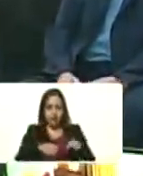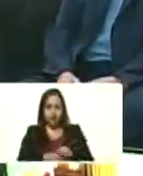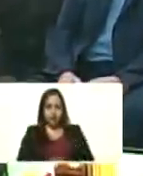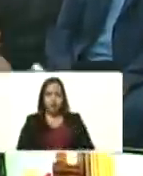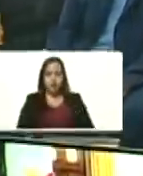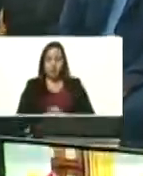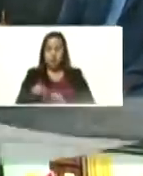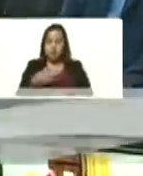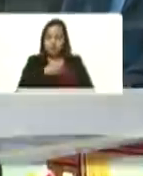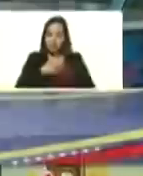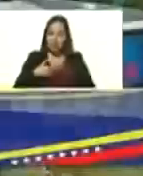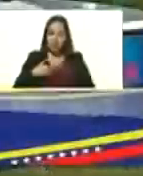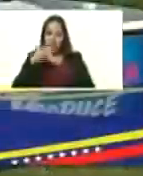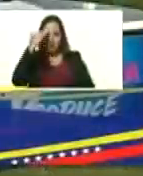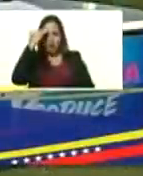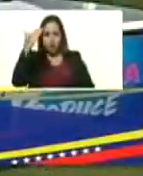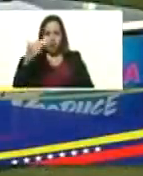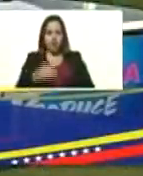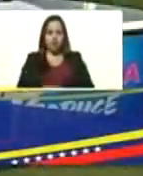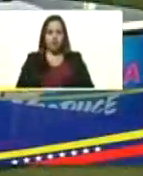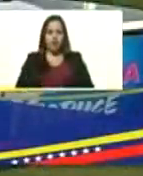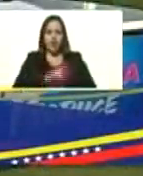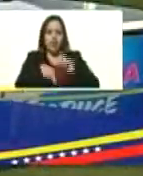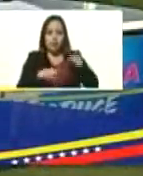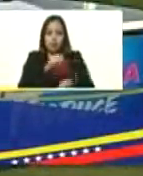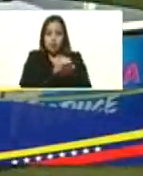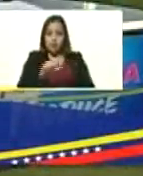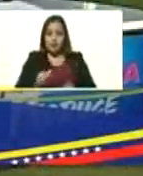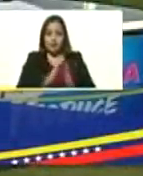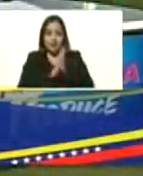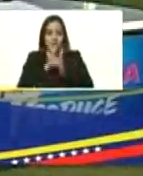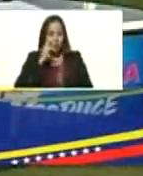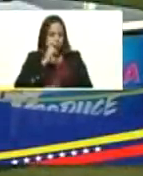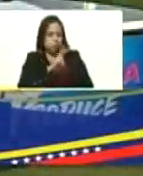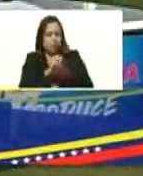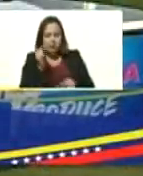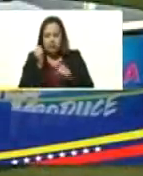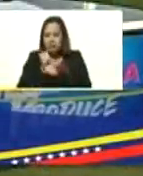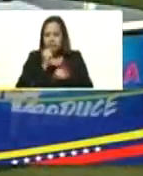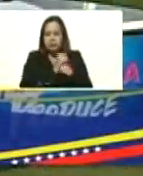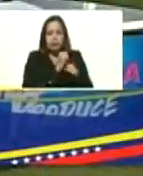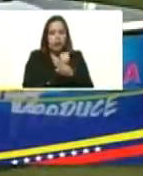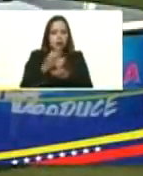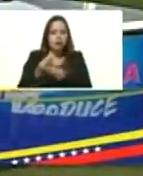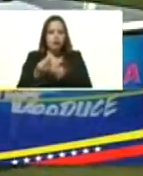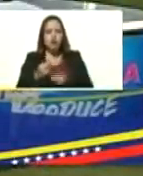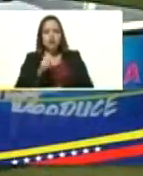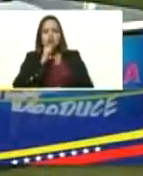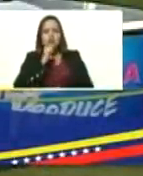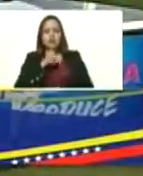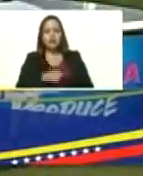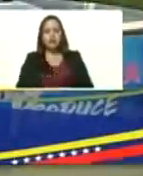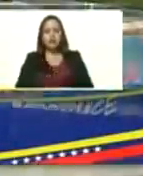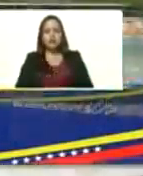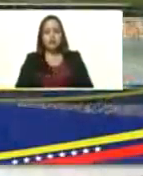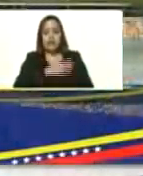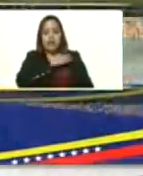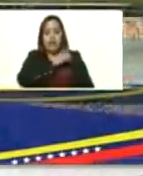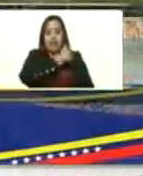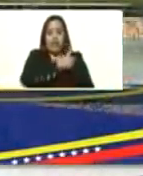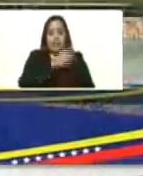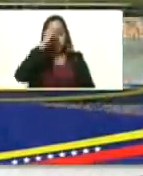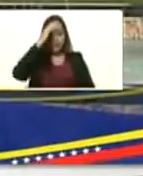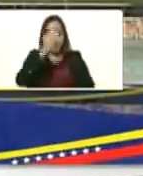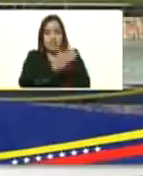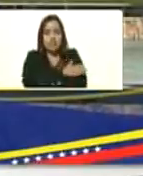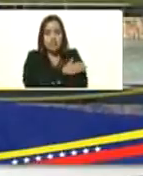saludar después de esta semana santa los he visto trabajando mucho el mayor general miliciano